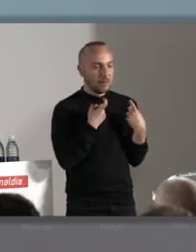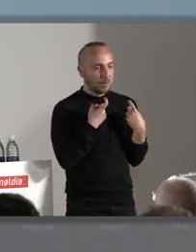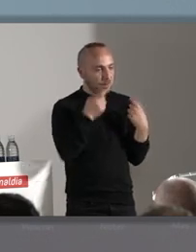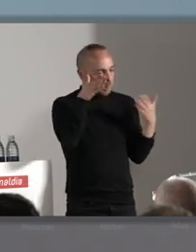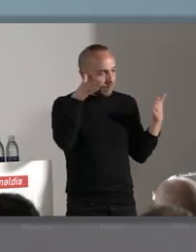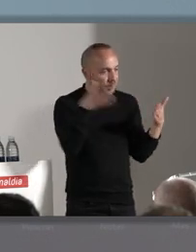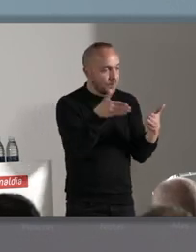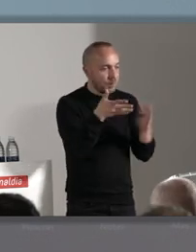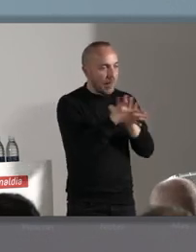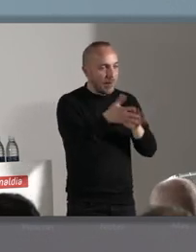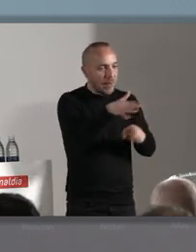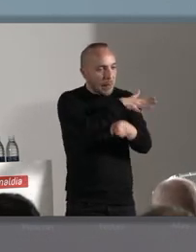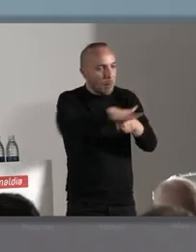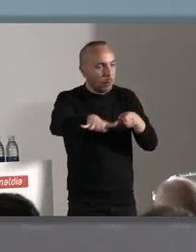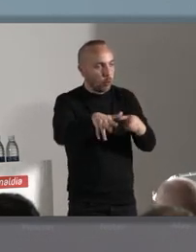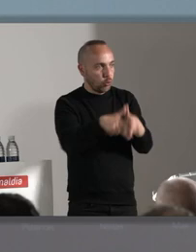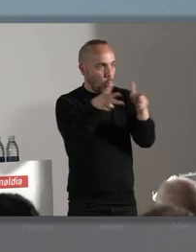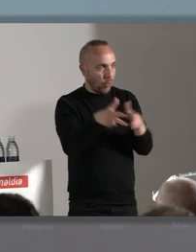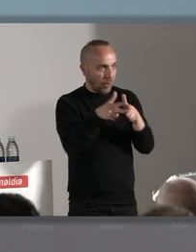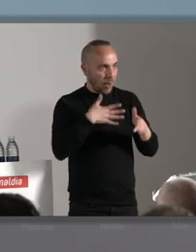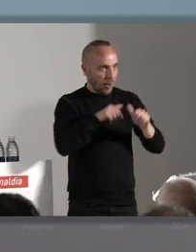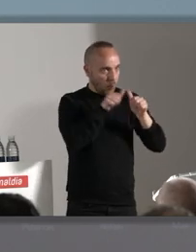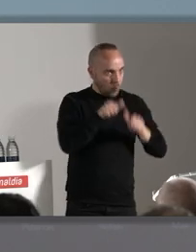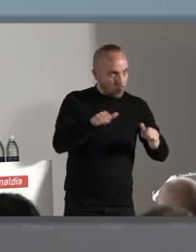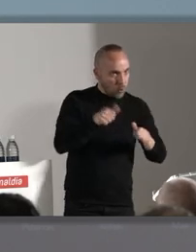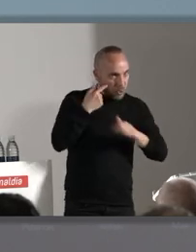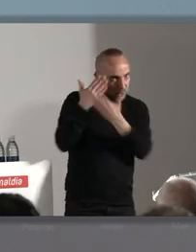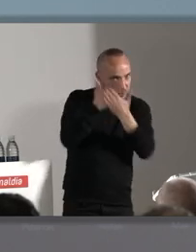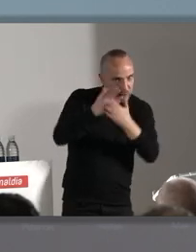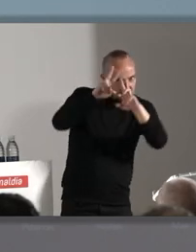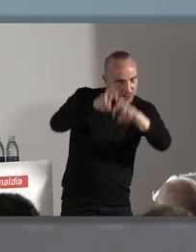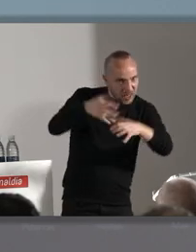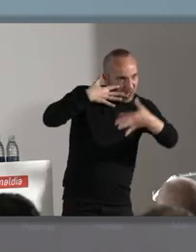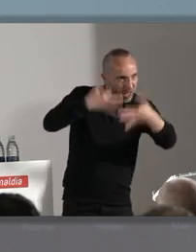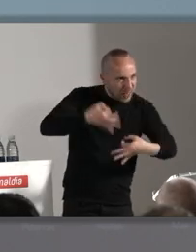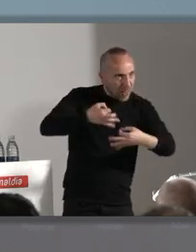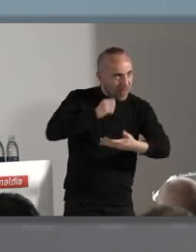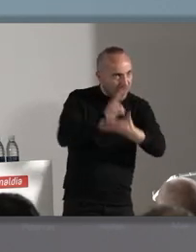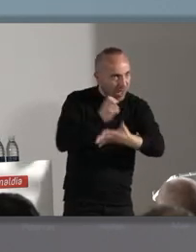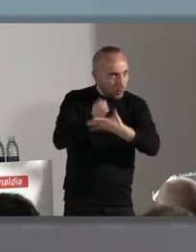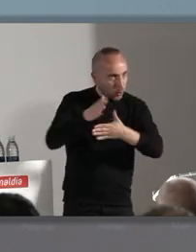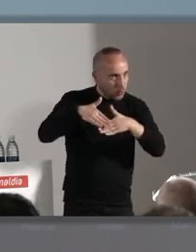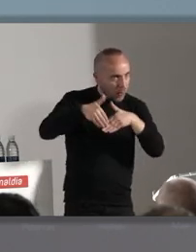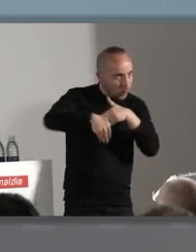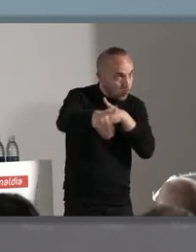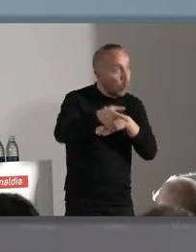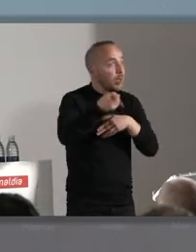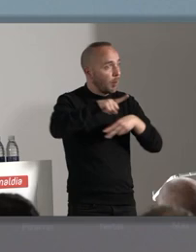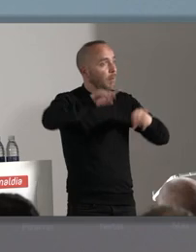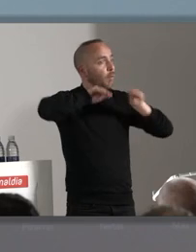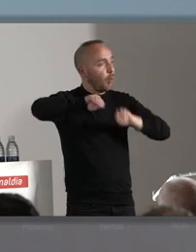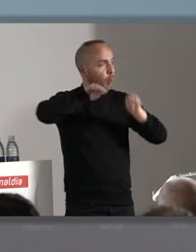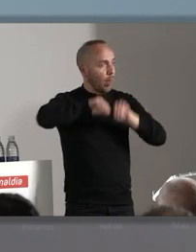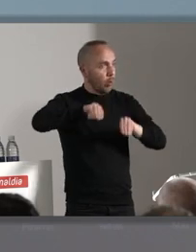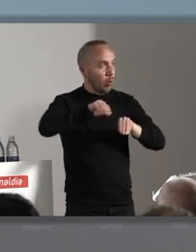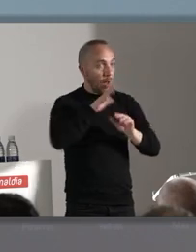impacto social del modelo, haga estudios sobre su realidad, sobre sus retos de futuro, y ahora, digamos, formación, ¿no? Que ahora pues la